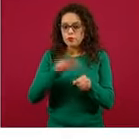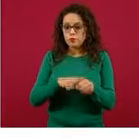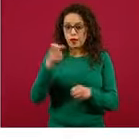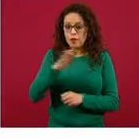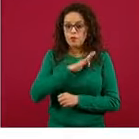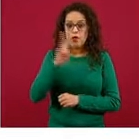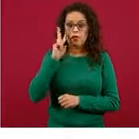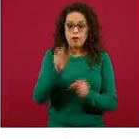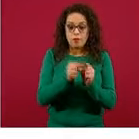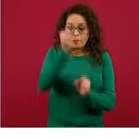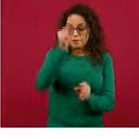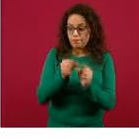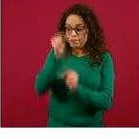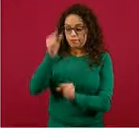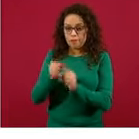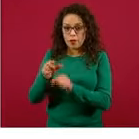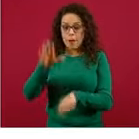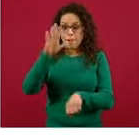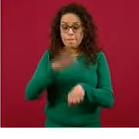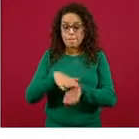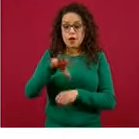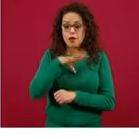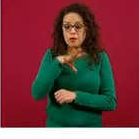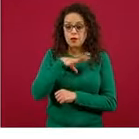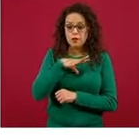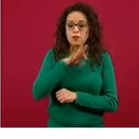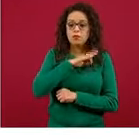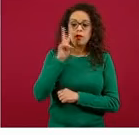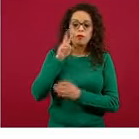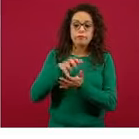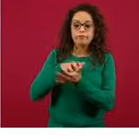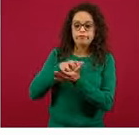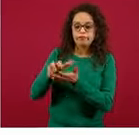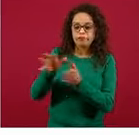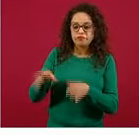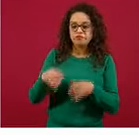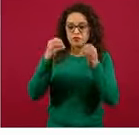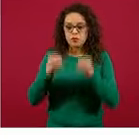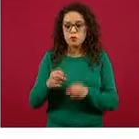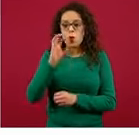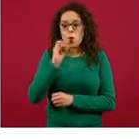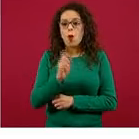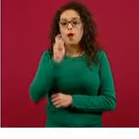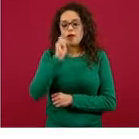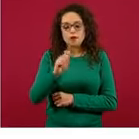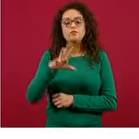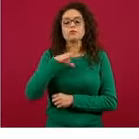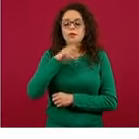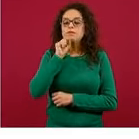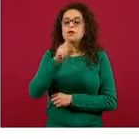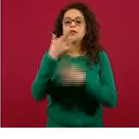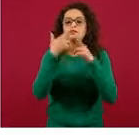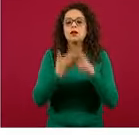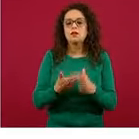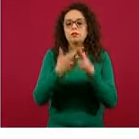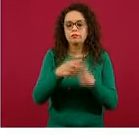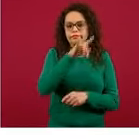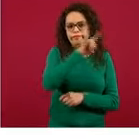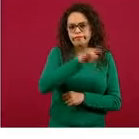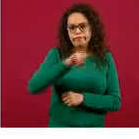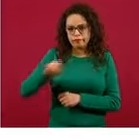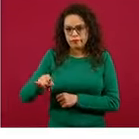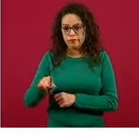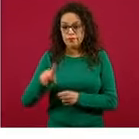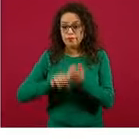observar aquellas que tienen la mayor ocupación, pero también aquellas que tienen la mayor disponibilidad. El